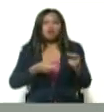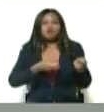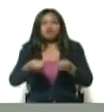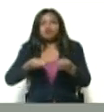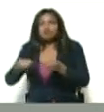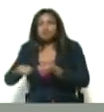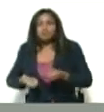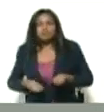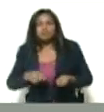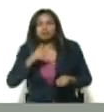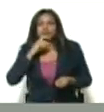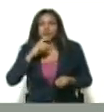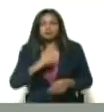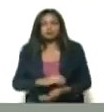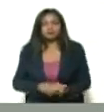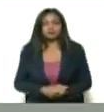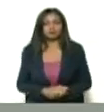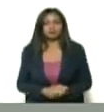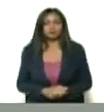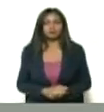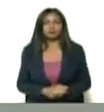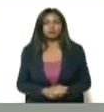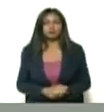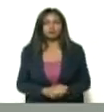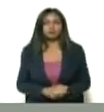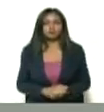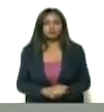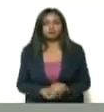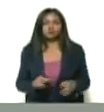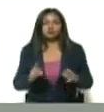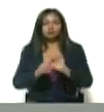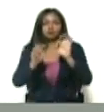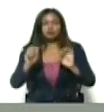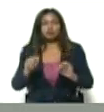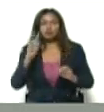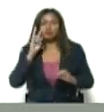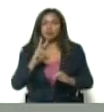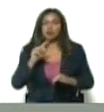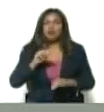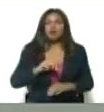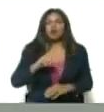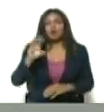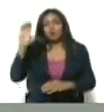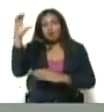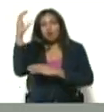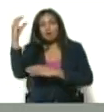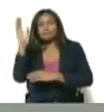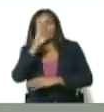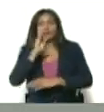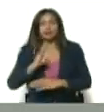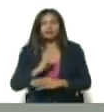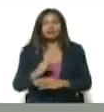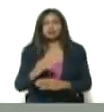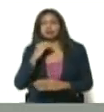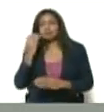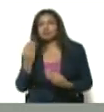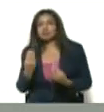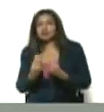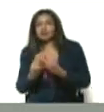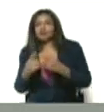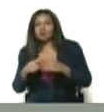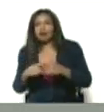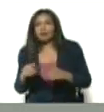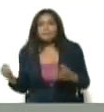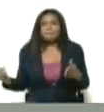puedan evitar que lo que está pasando en Colombia, lo que está pasando en Brasil y en otros países hermanos también tenga un